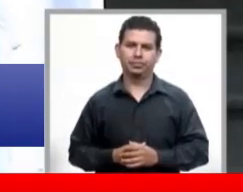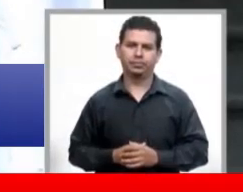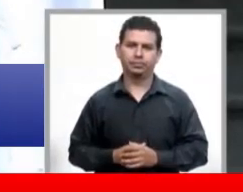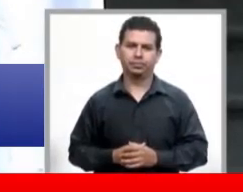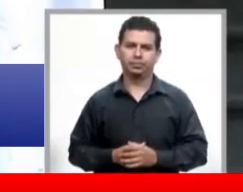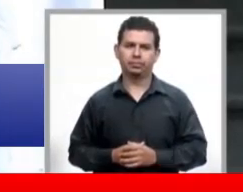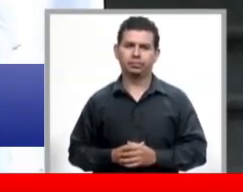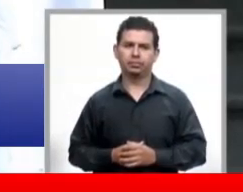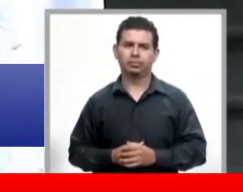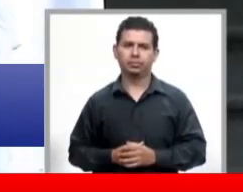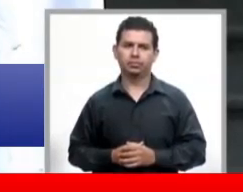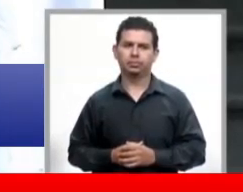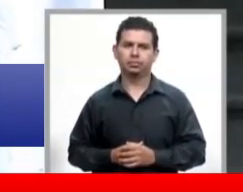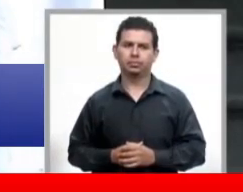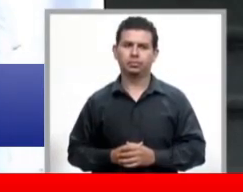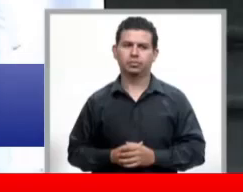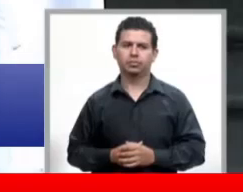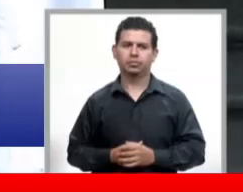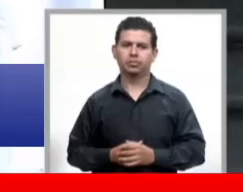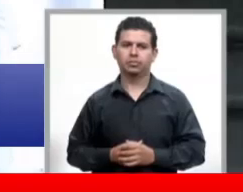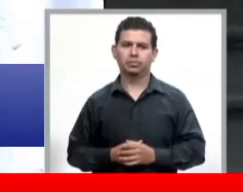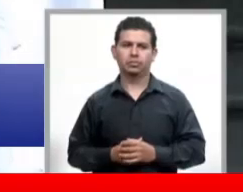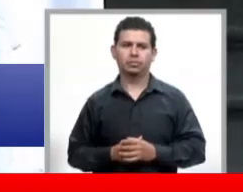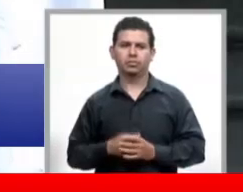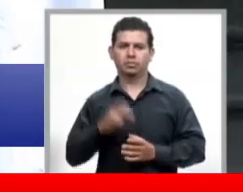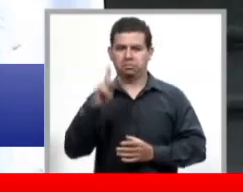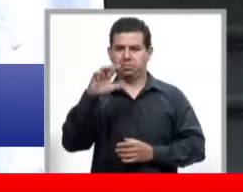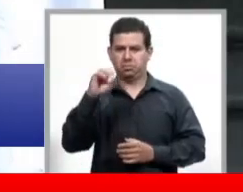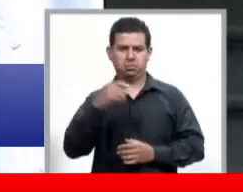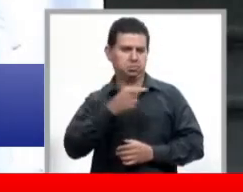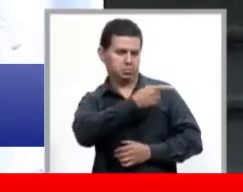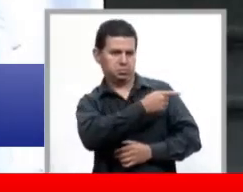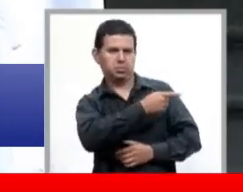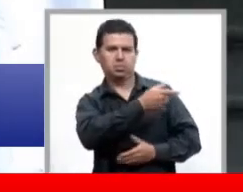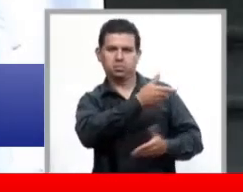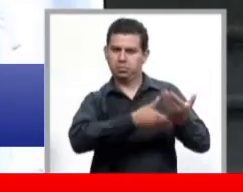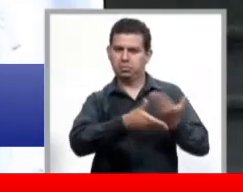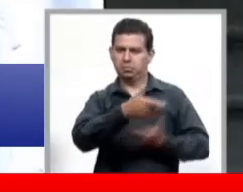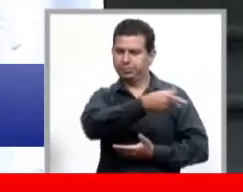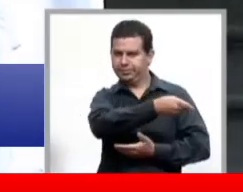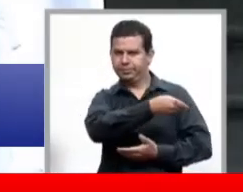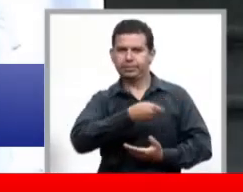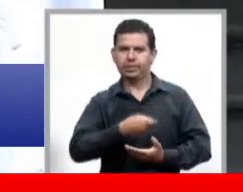el dato, y le voy a pedir aquí a Paco que se los comparta, de